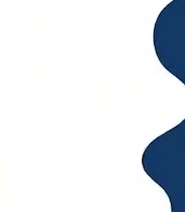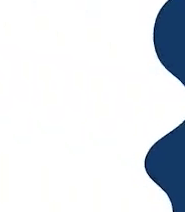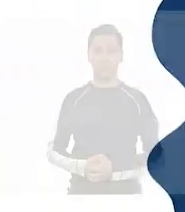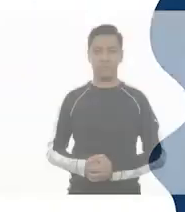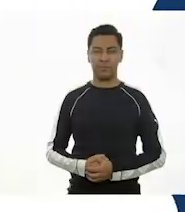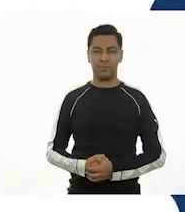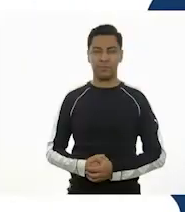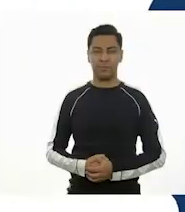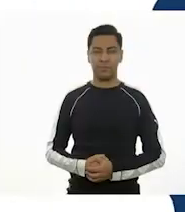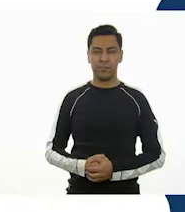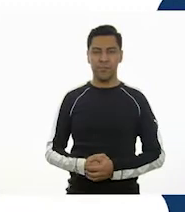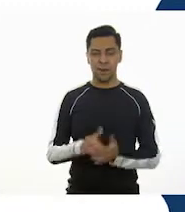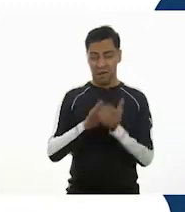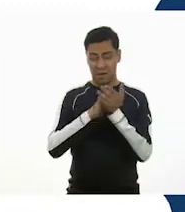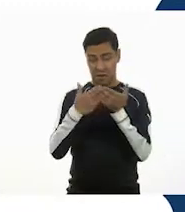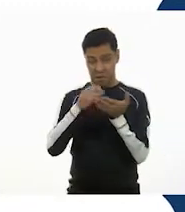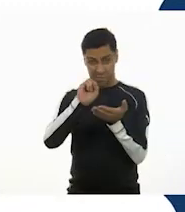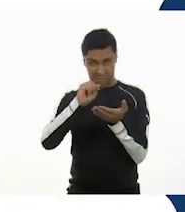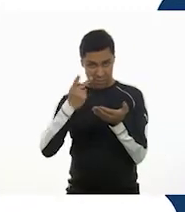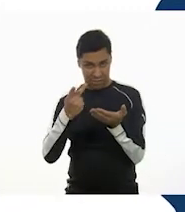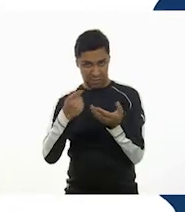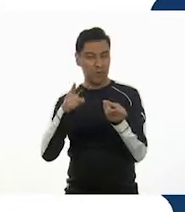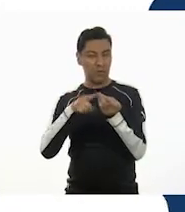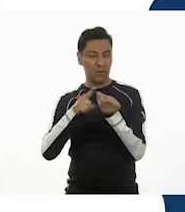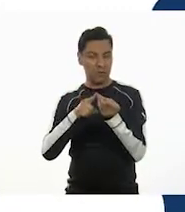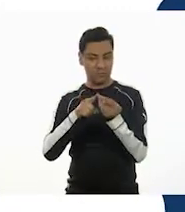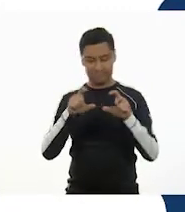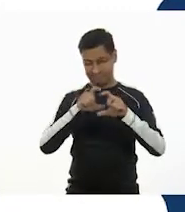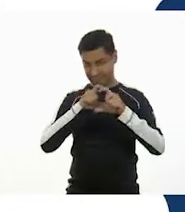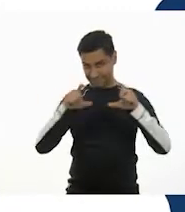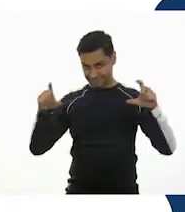También puedes encontrar los libros de texto en la página